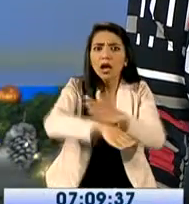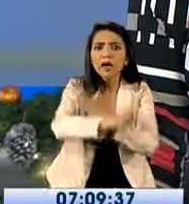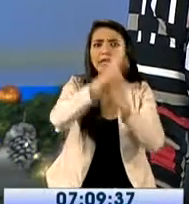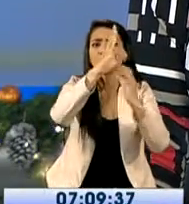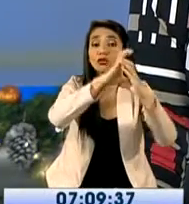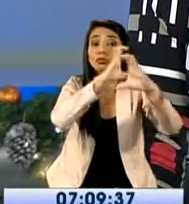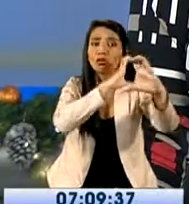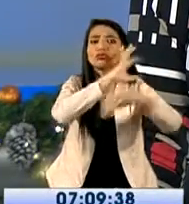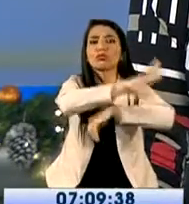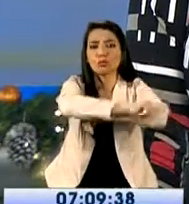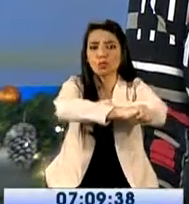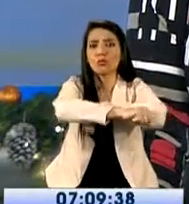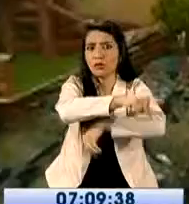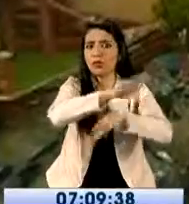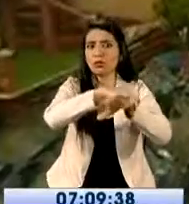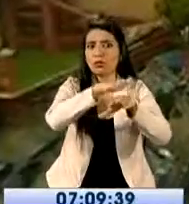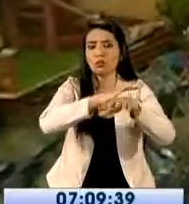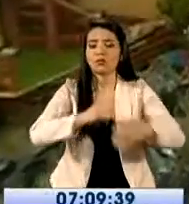de transporte público.